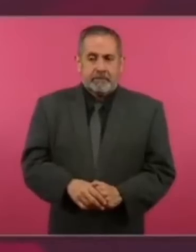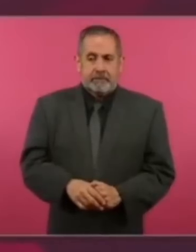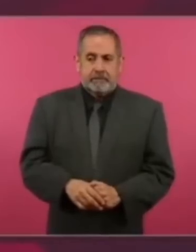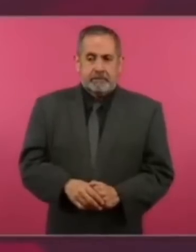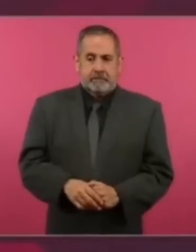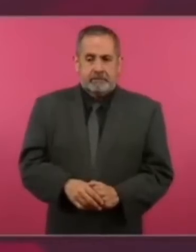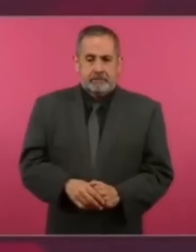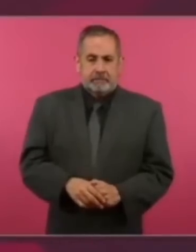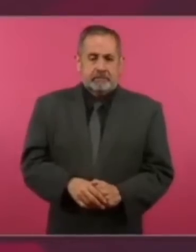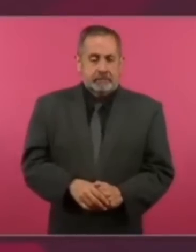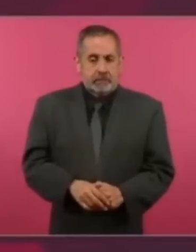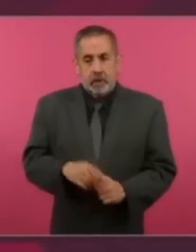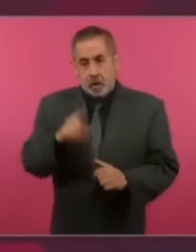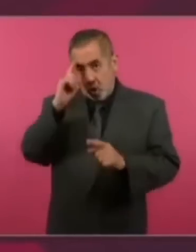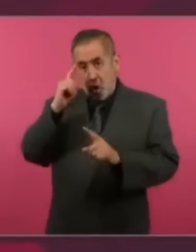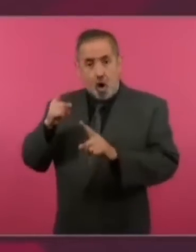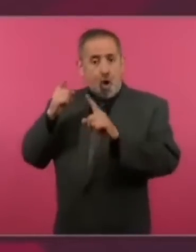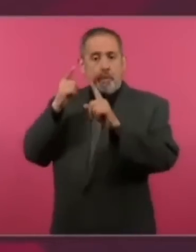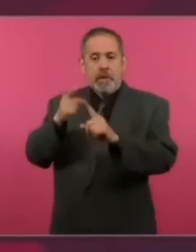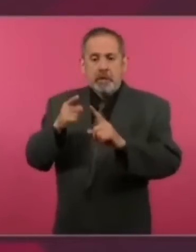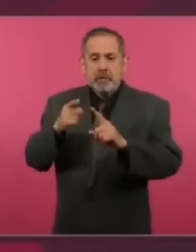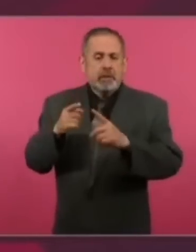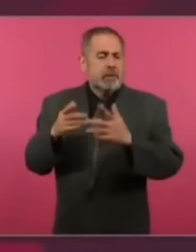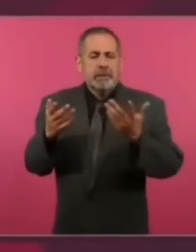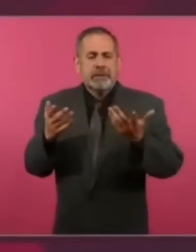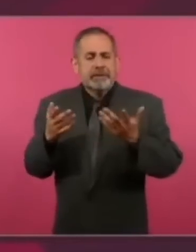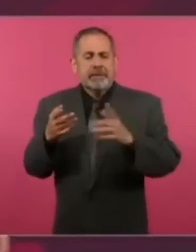Y el propósito era